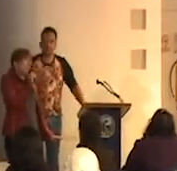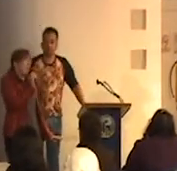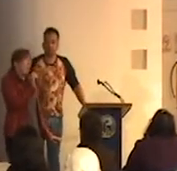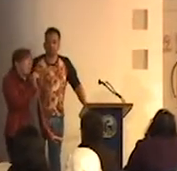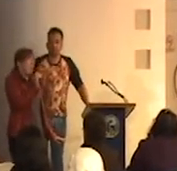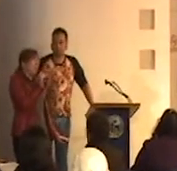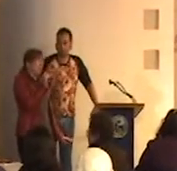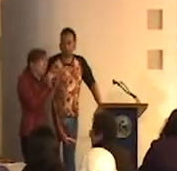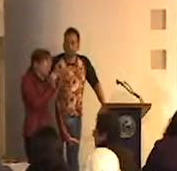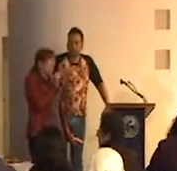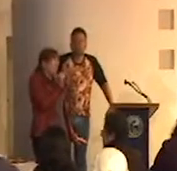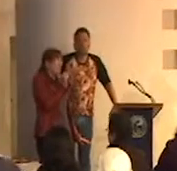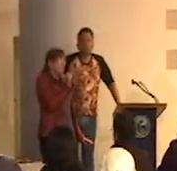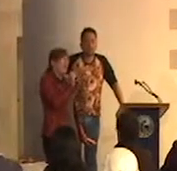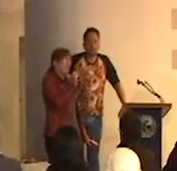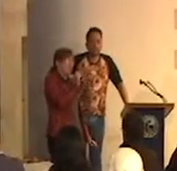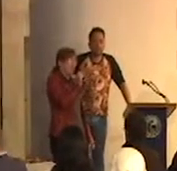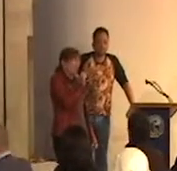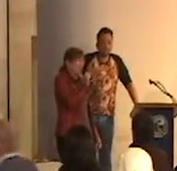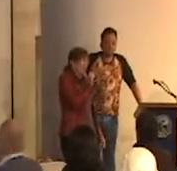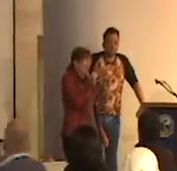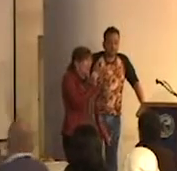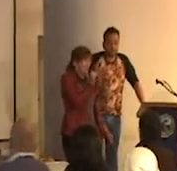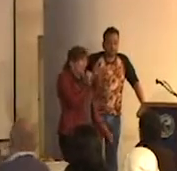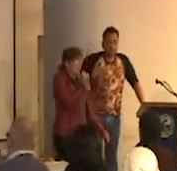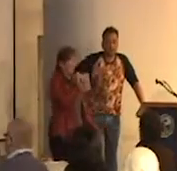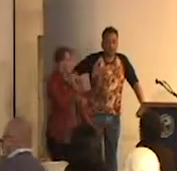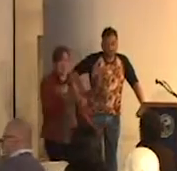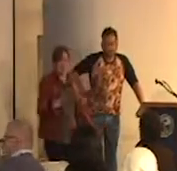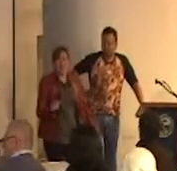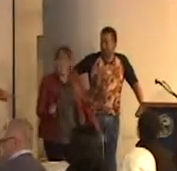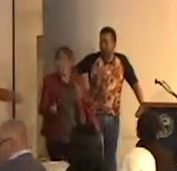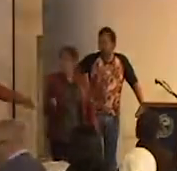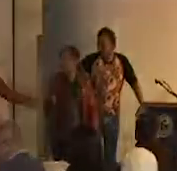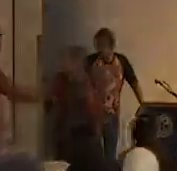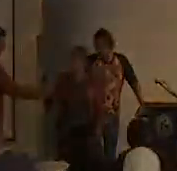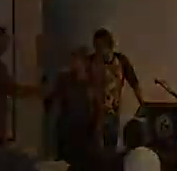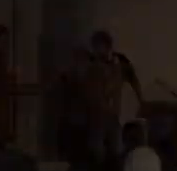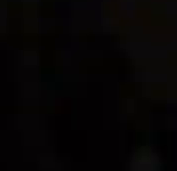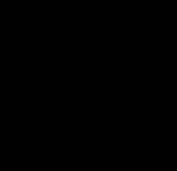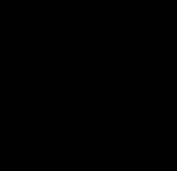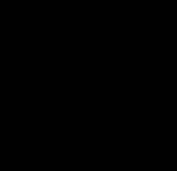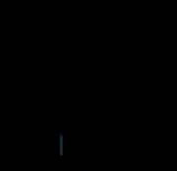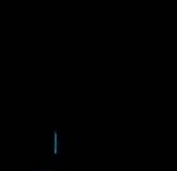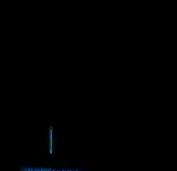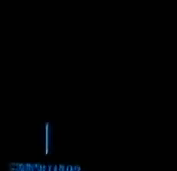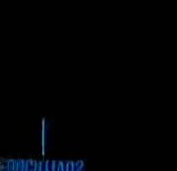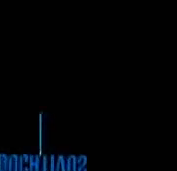y les invitamos a que no olvidemos que nuestro cuerpo es un territorio de derechos. Gracias.